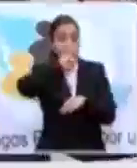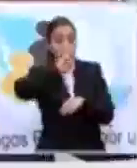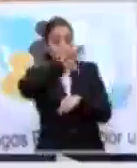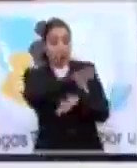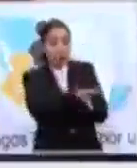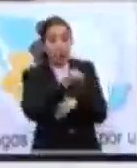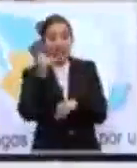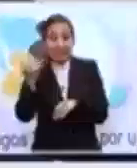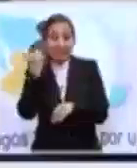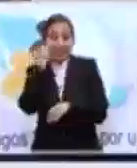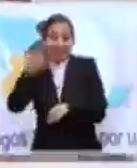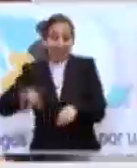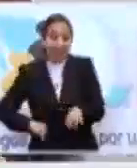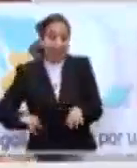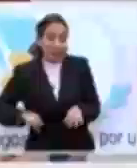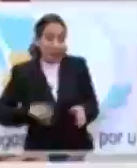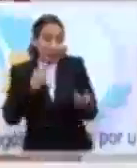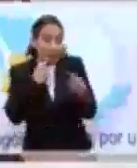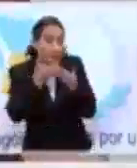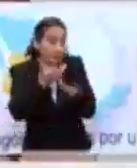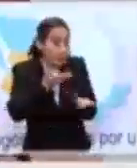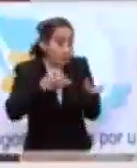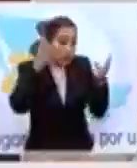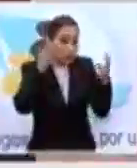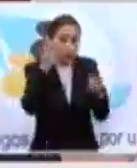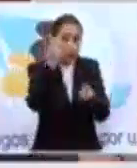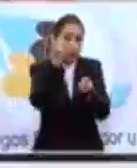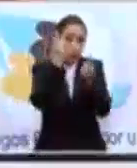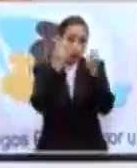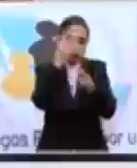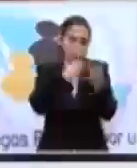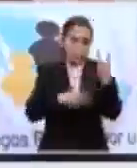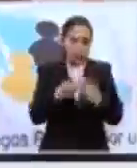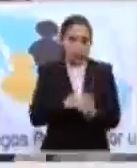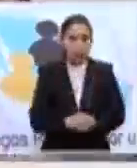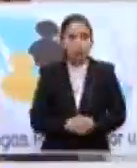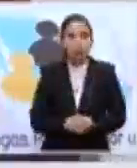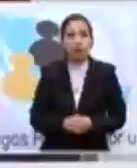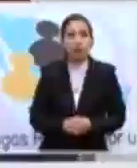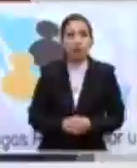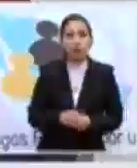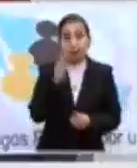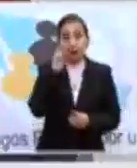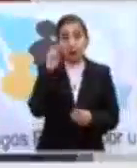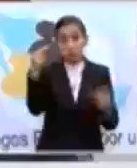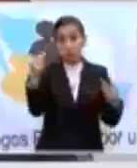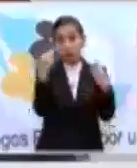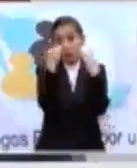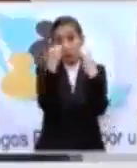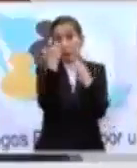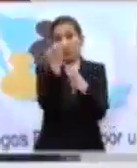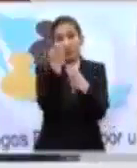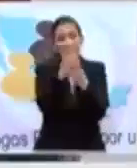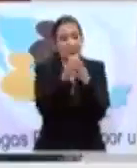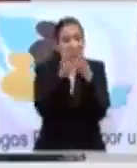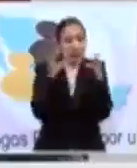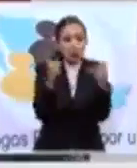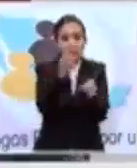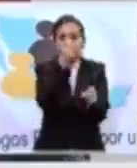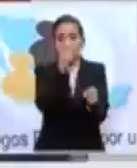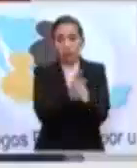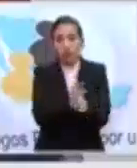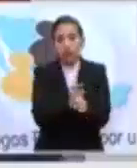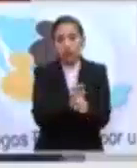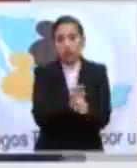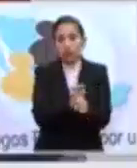y los que tienen interés en este diálogo, que algunos no vinieron, lo estén viendo, porque es una gran oportunidad